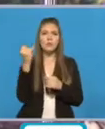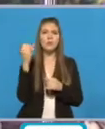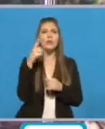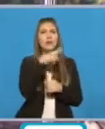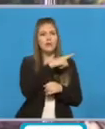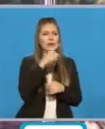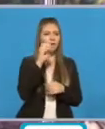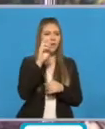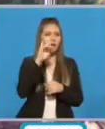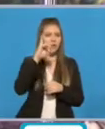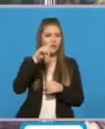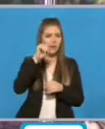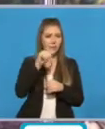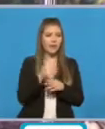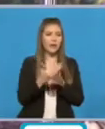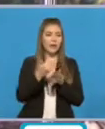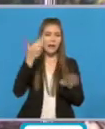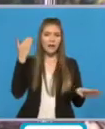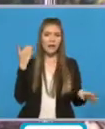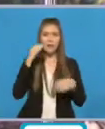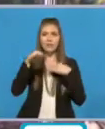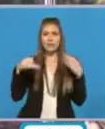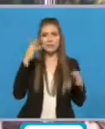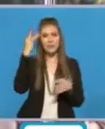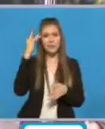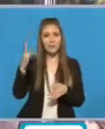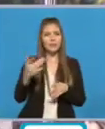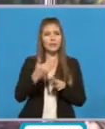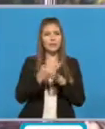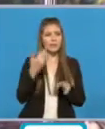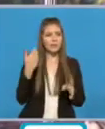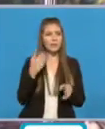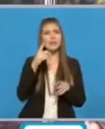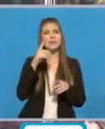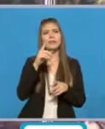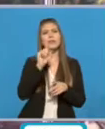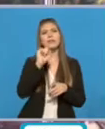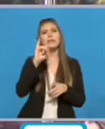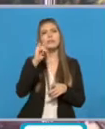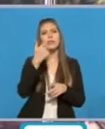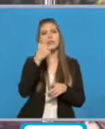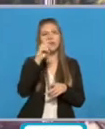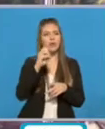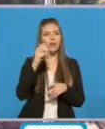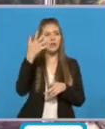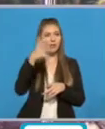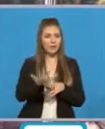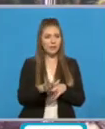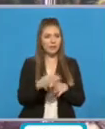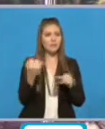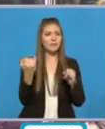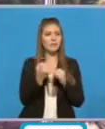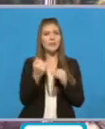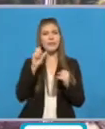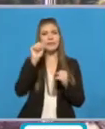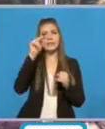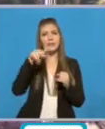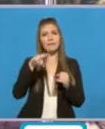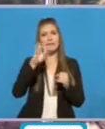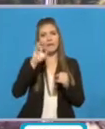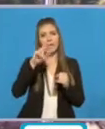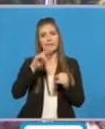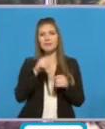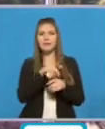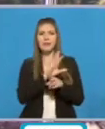A todos los santos antes del siglo X, de Oriente y Occidente, se veneran entre los ortodoxos. Incluso hasta San Francisco, que se sale de la